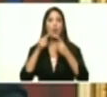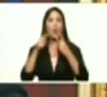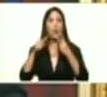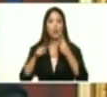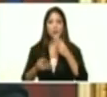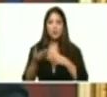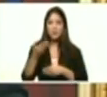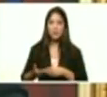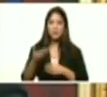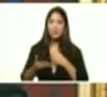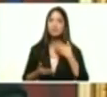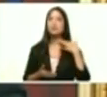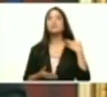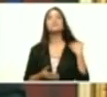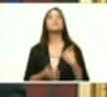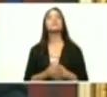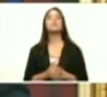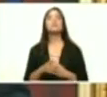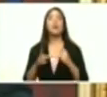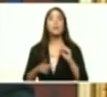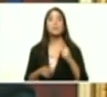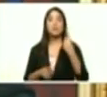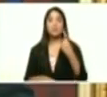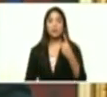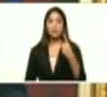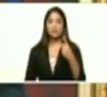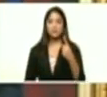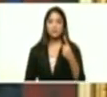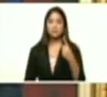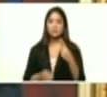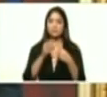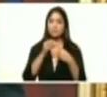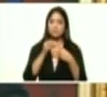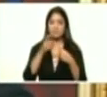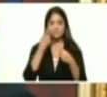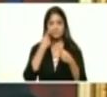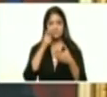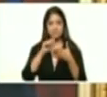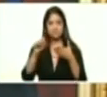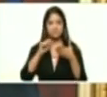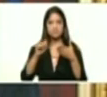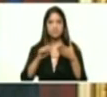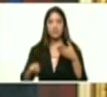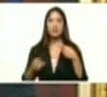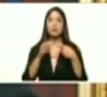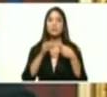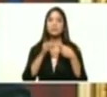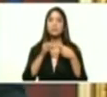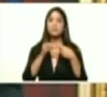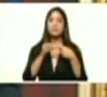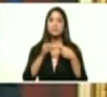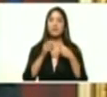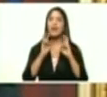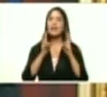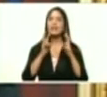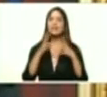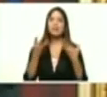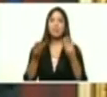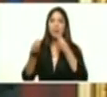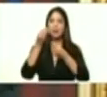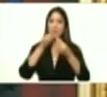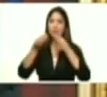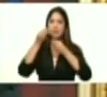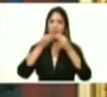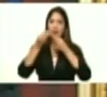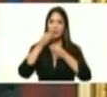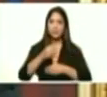El primero de ellos, el tema alimentario,